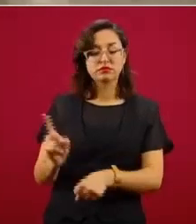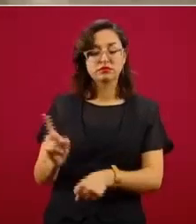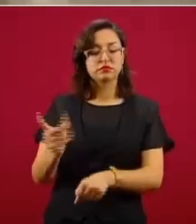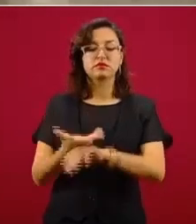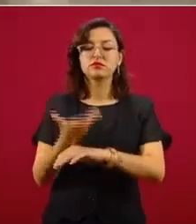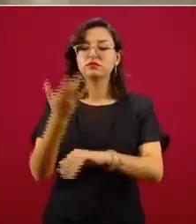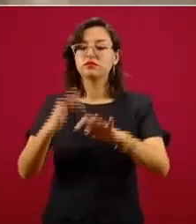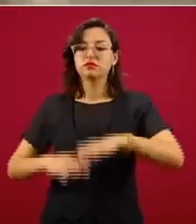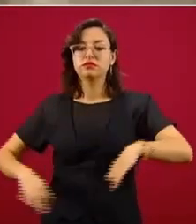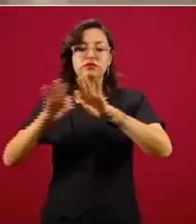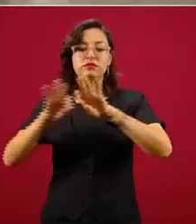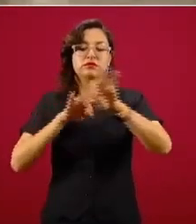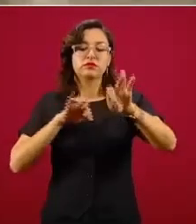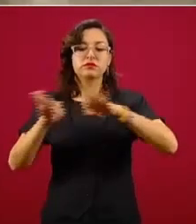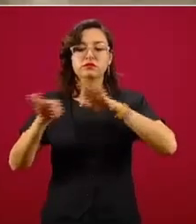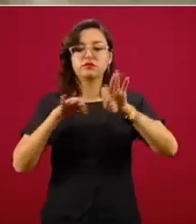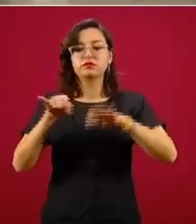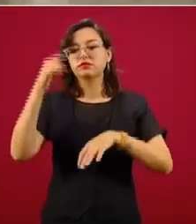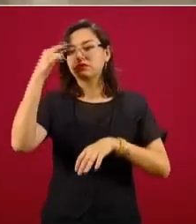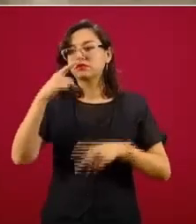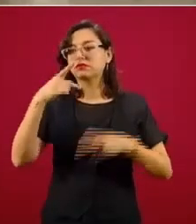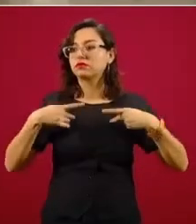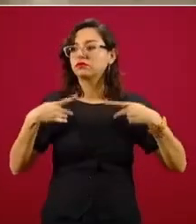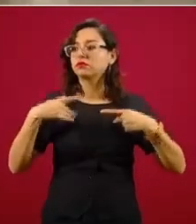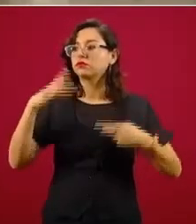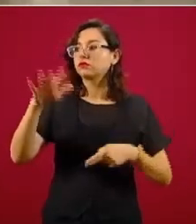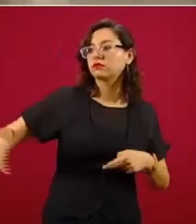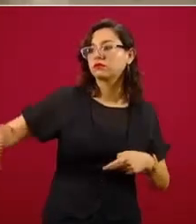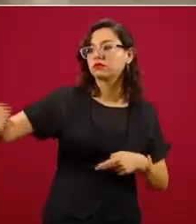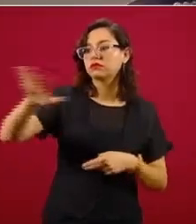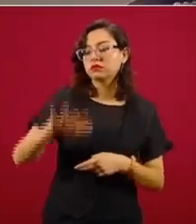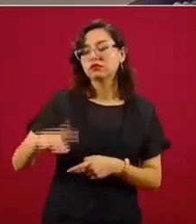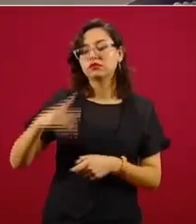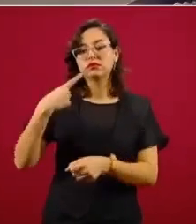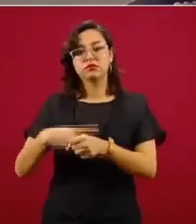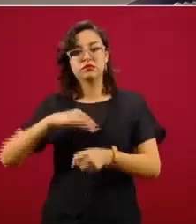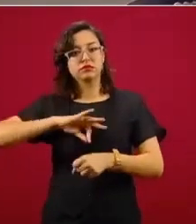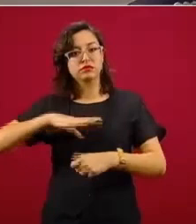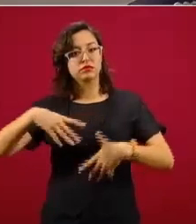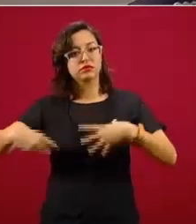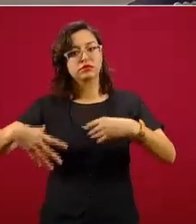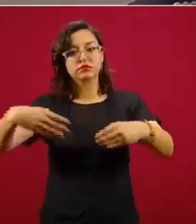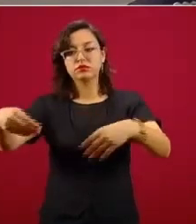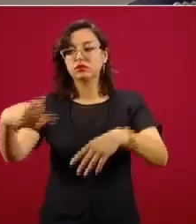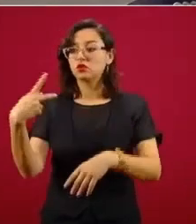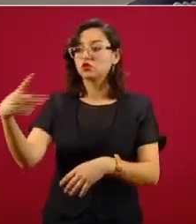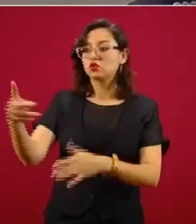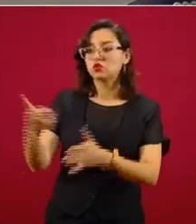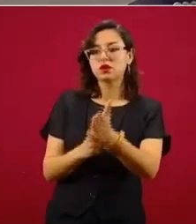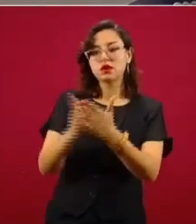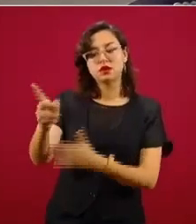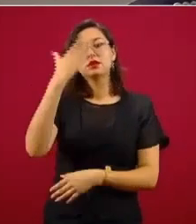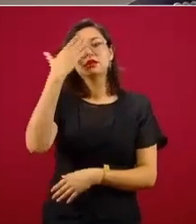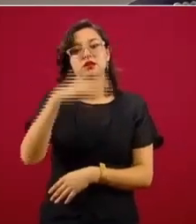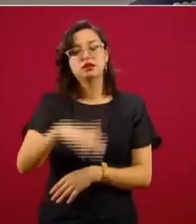para estas temáticas del derecho al saber en la contingencia? Bueno, yo siento que